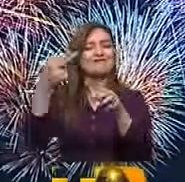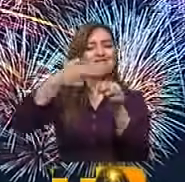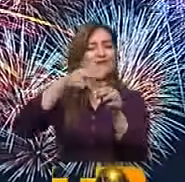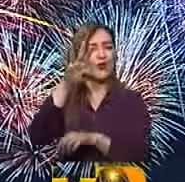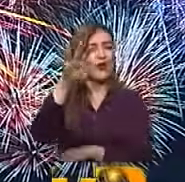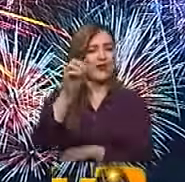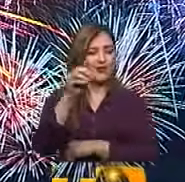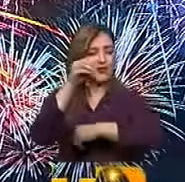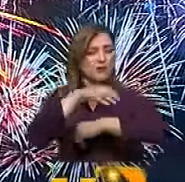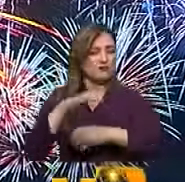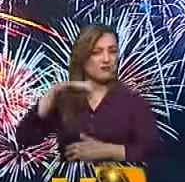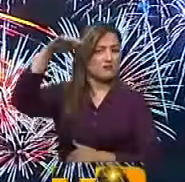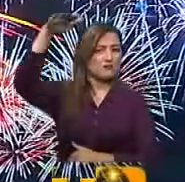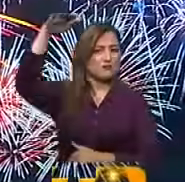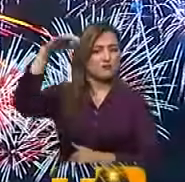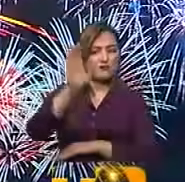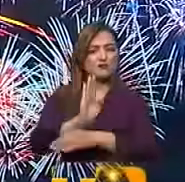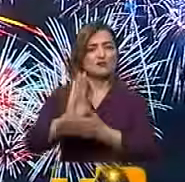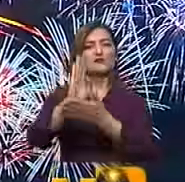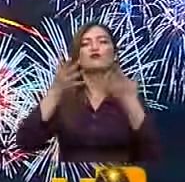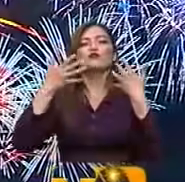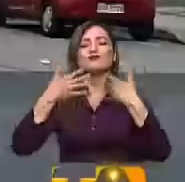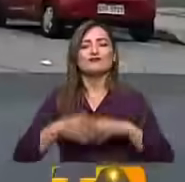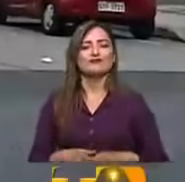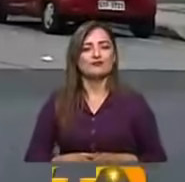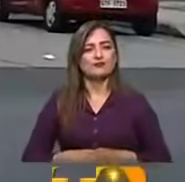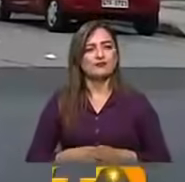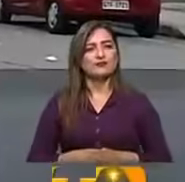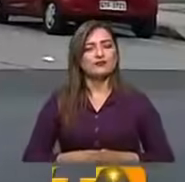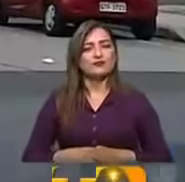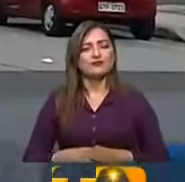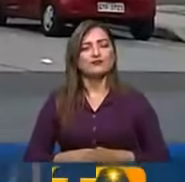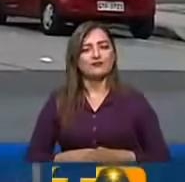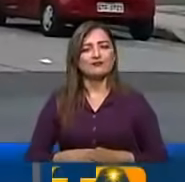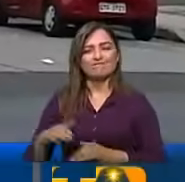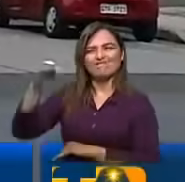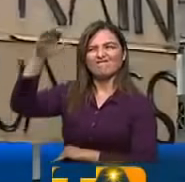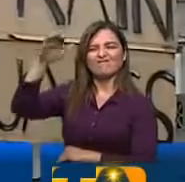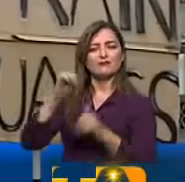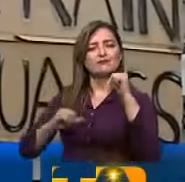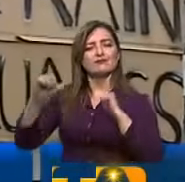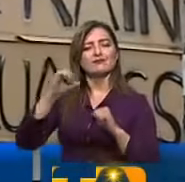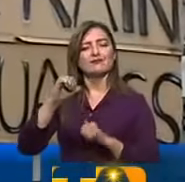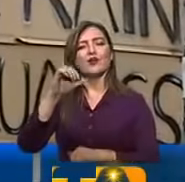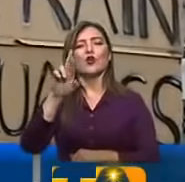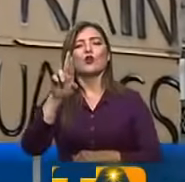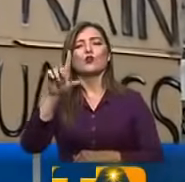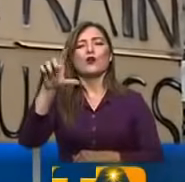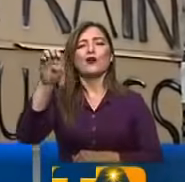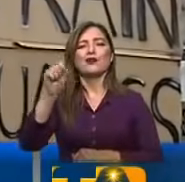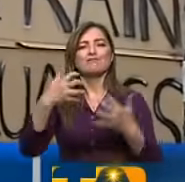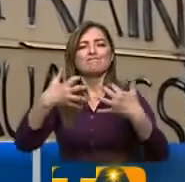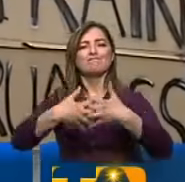los 40 monigotes gigantes del suburbio de Guayaquil. El monigote gigante del actor Efraín Ruales fue fabricado